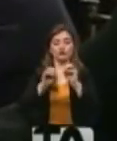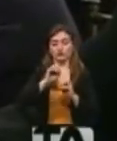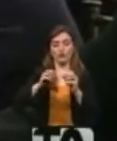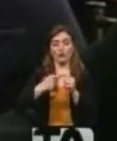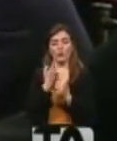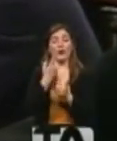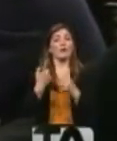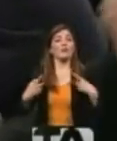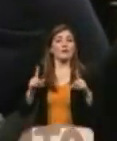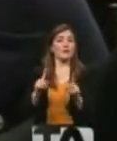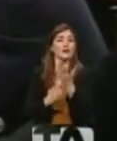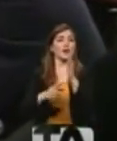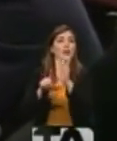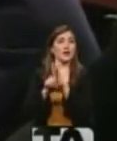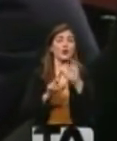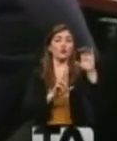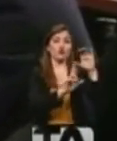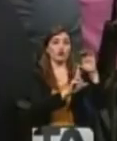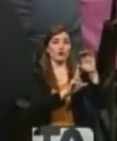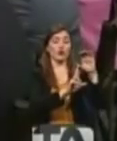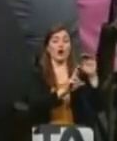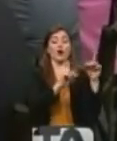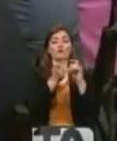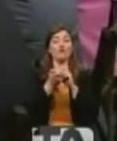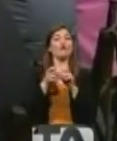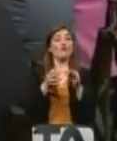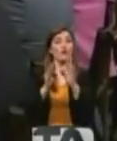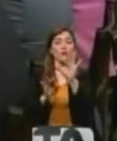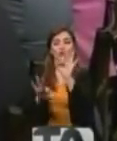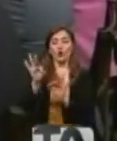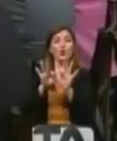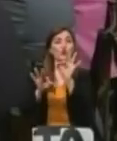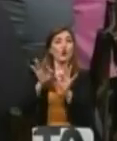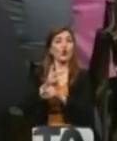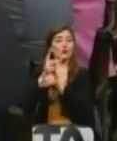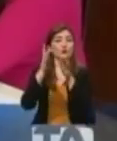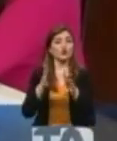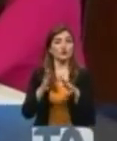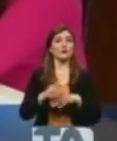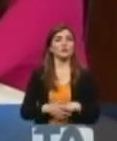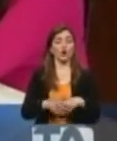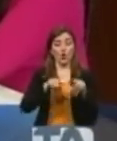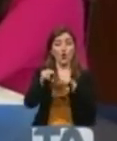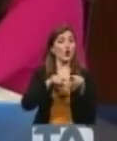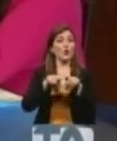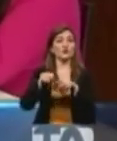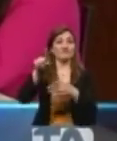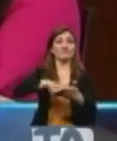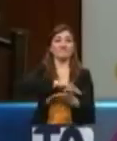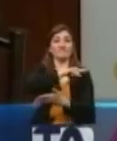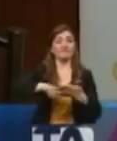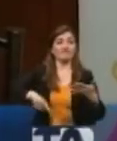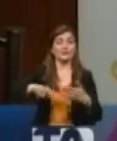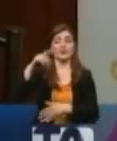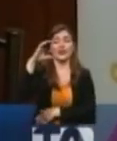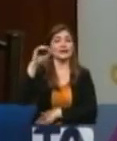debate de la ley de participación ciudadana, donde se cambió el mecanismo para la selección de consejeros. Se eliminaron el concurso de méritos y ahora el